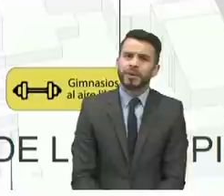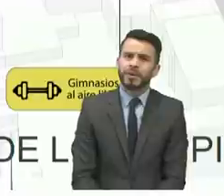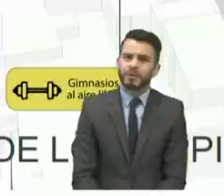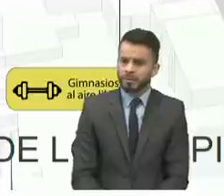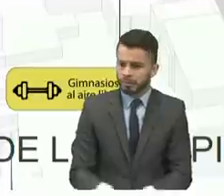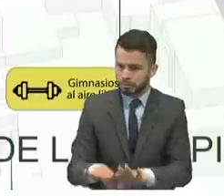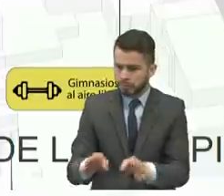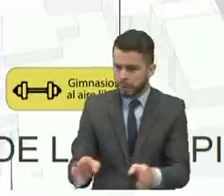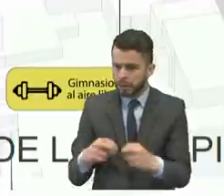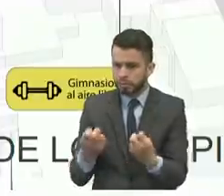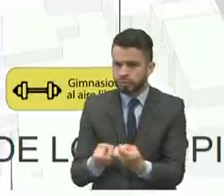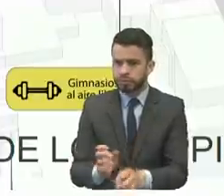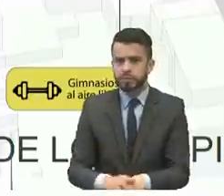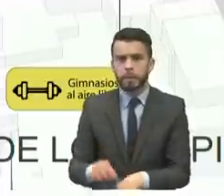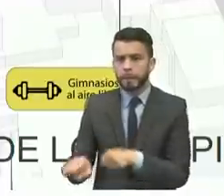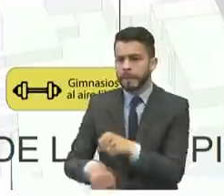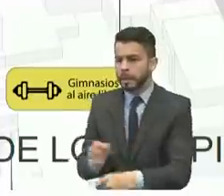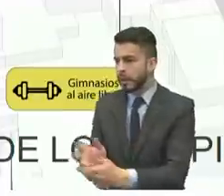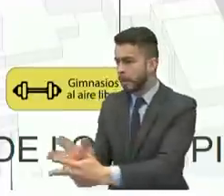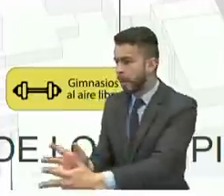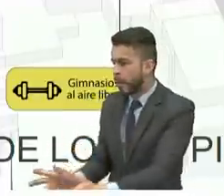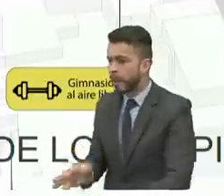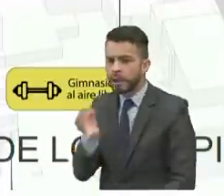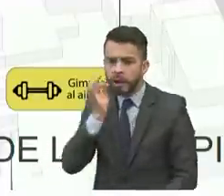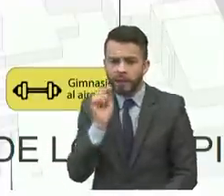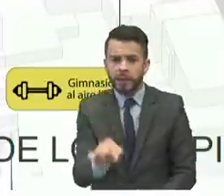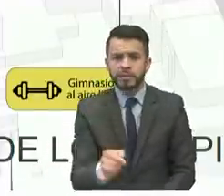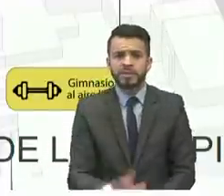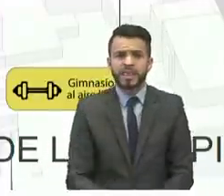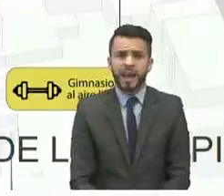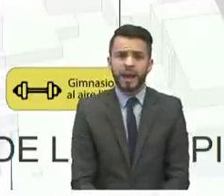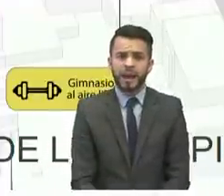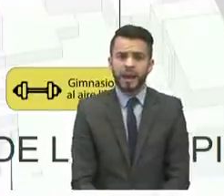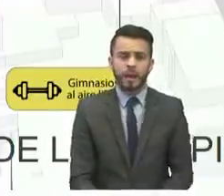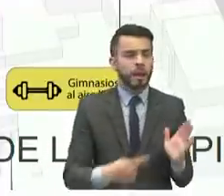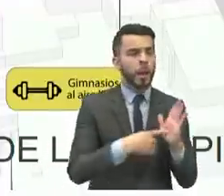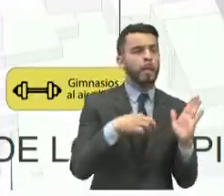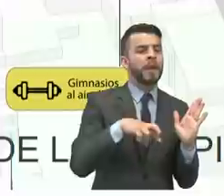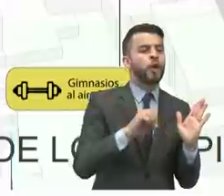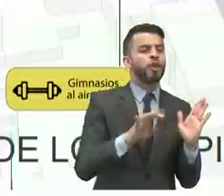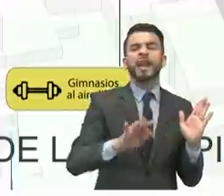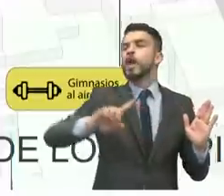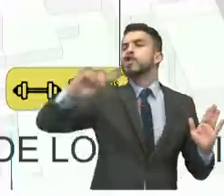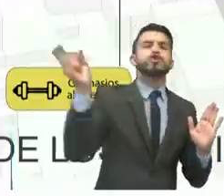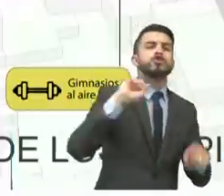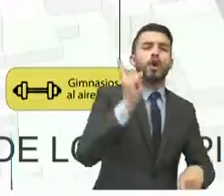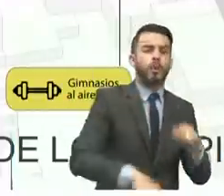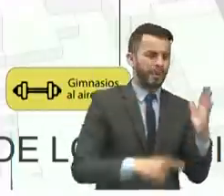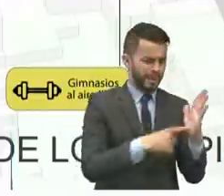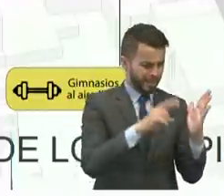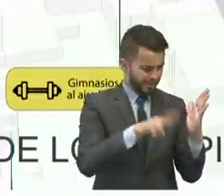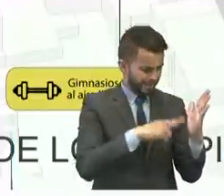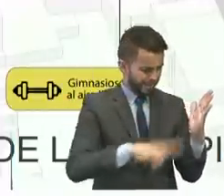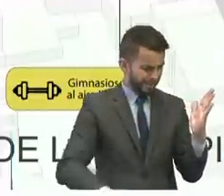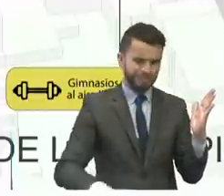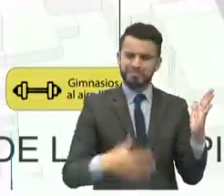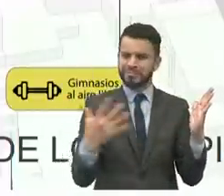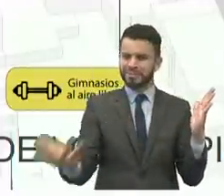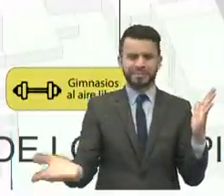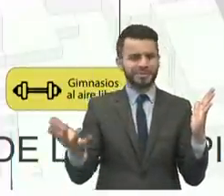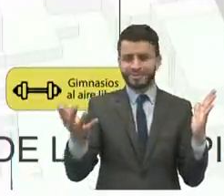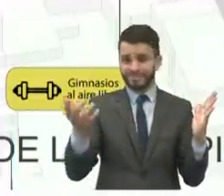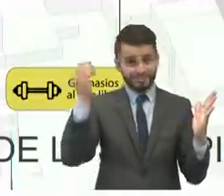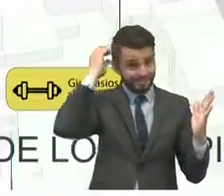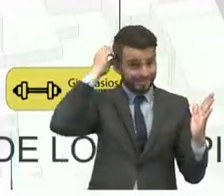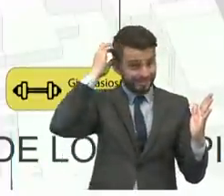un cicloparqueadero. Claro que debería poder, pero bueno, ese es un problema que vamos a solucionar en el POT, por fortuna. Con lo cual tú